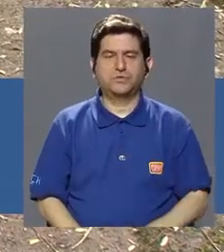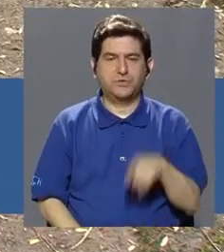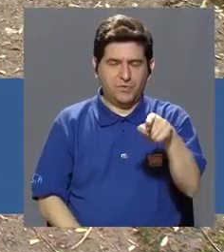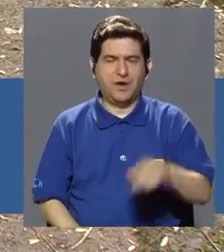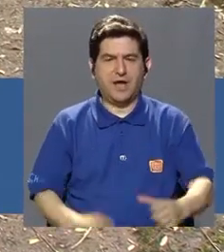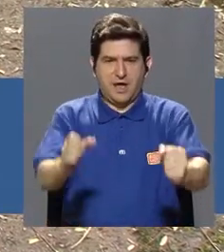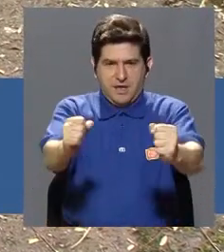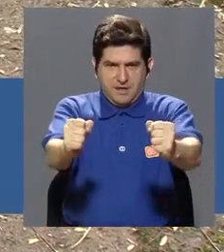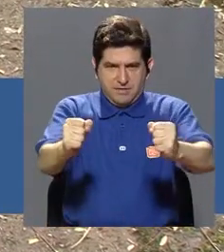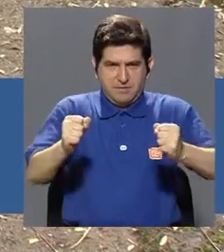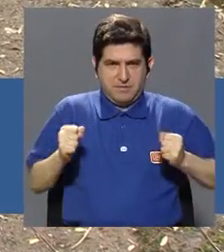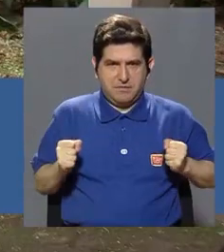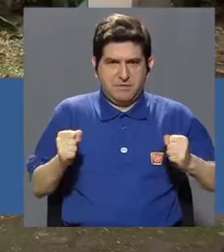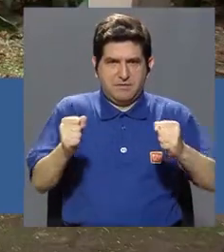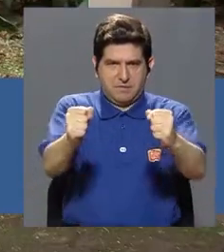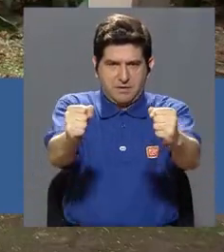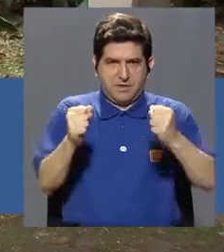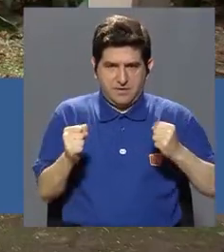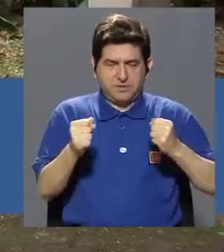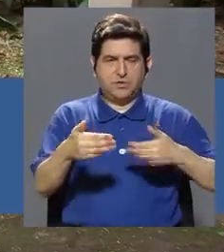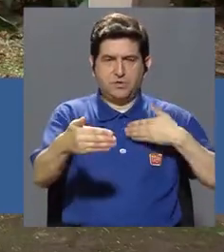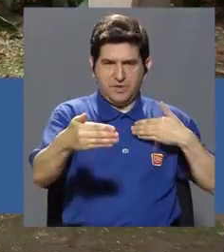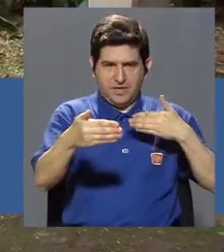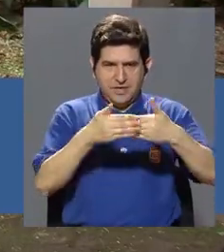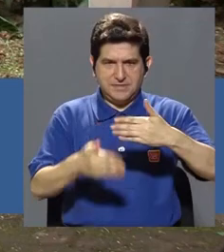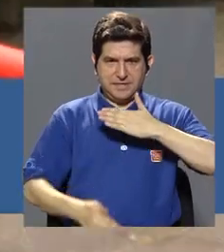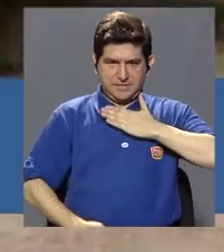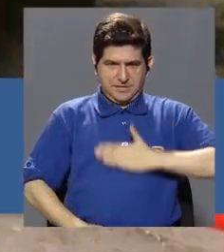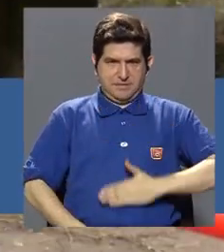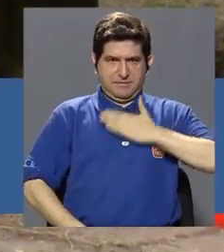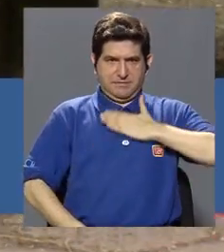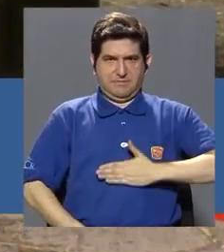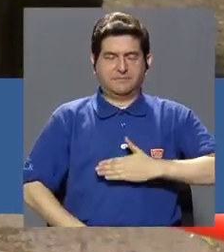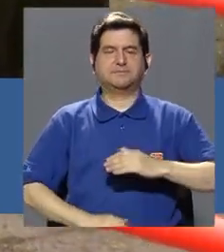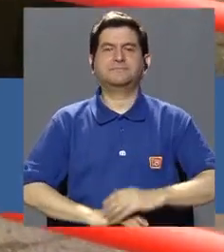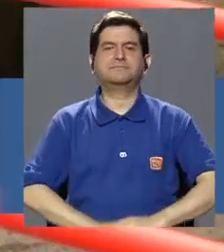una tracción de las manos hacia mi torso.